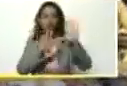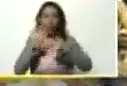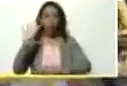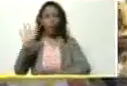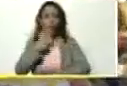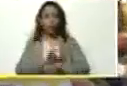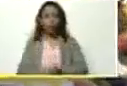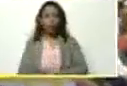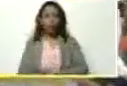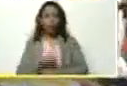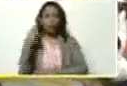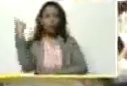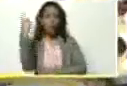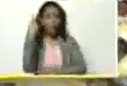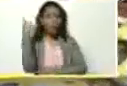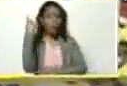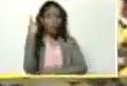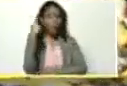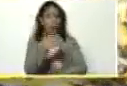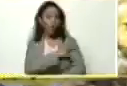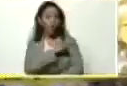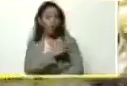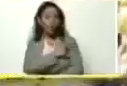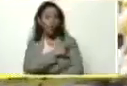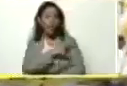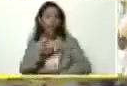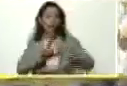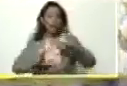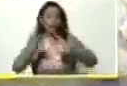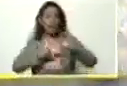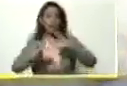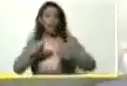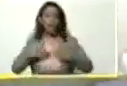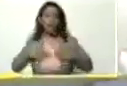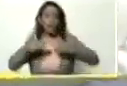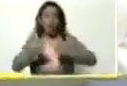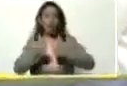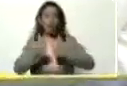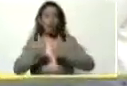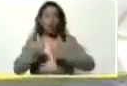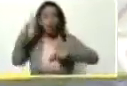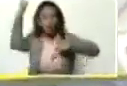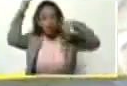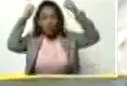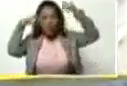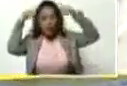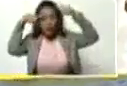3.894 solo de la Universidad de las Ciencias de la Salud, Hugo